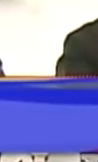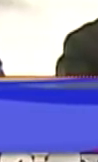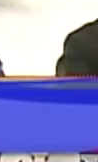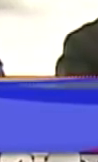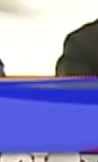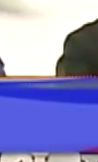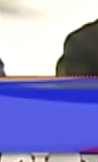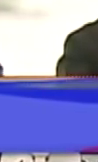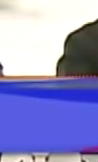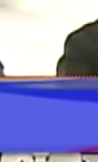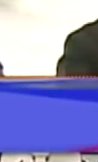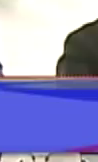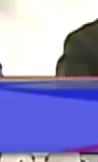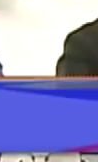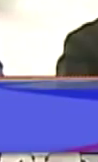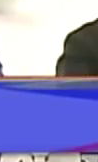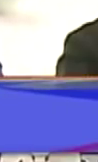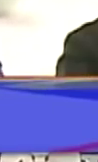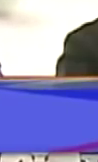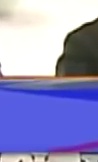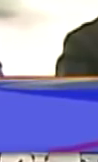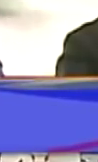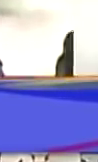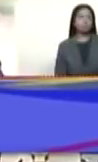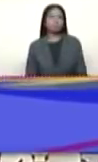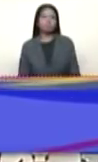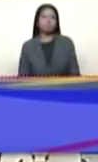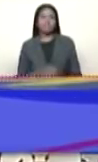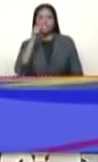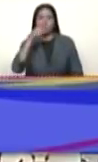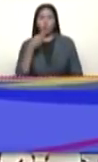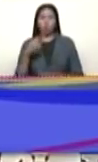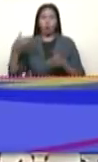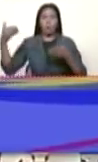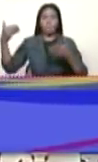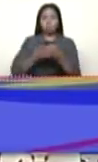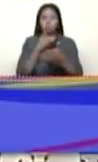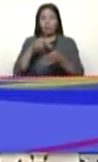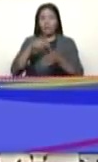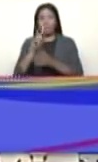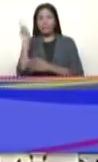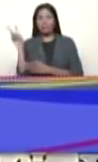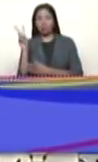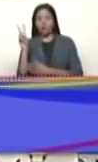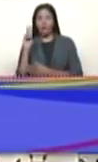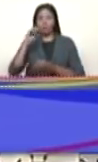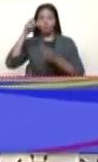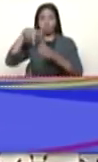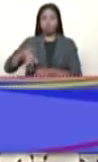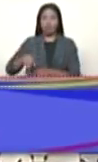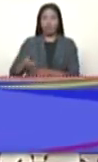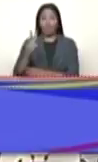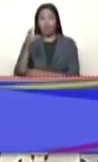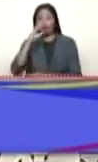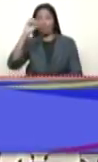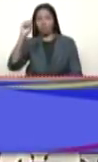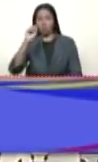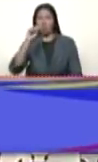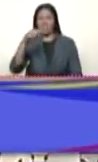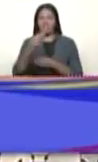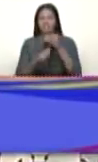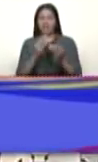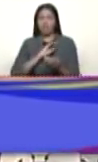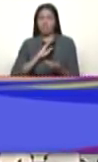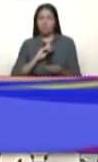Si ellos dieran un golpe de Estado y derrocaran a Nicolás Maduro, lo primero que vendrían es a derogar todas las leyes de